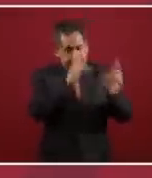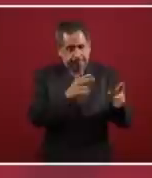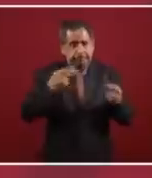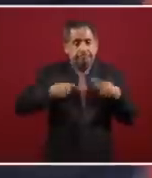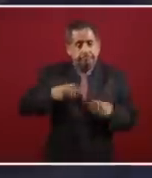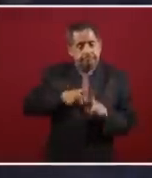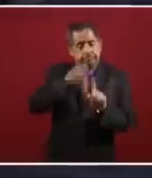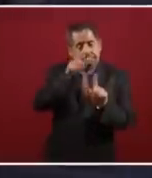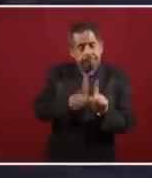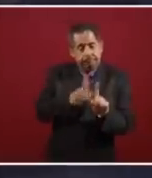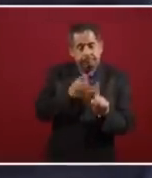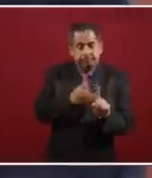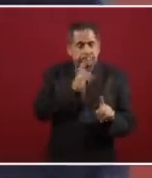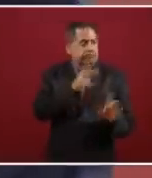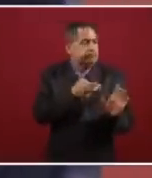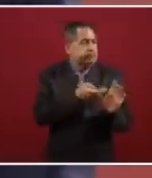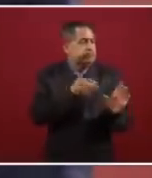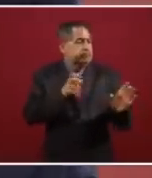hacerse a un lado,